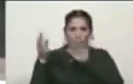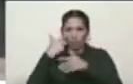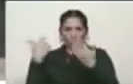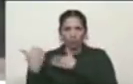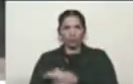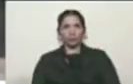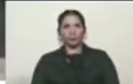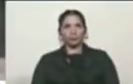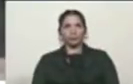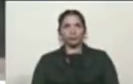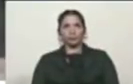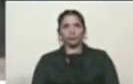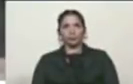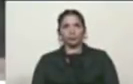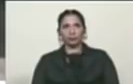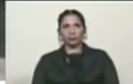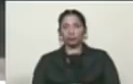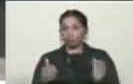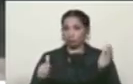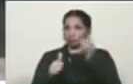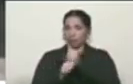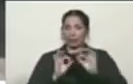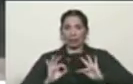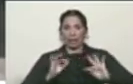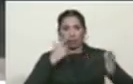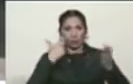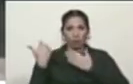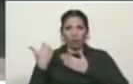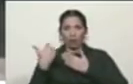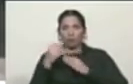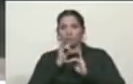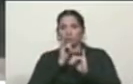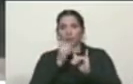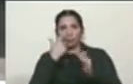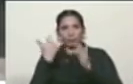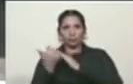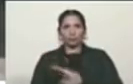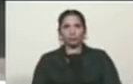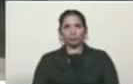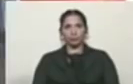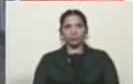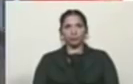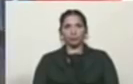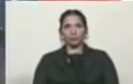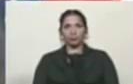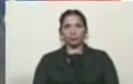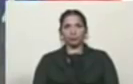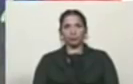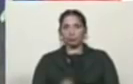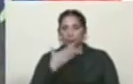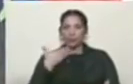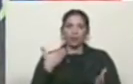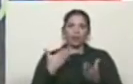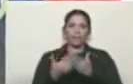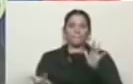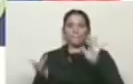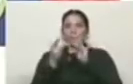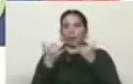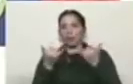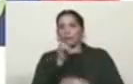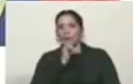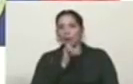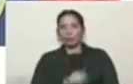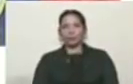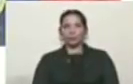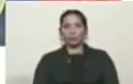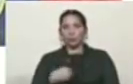Baker Díaz se encuentra en el Teatro Teresa Carreño y nos amplía esta información. Adelante, Baker. Gracias por el contacto informativo. A